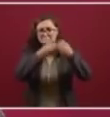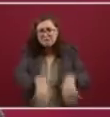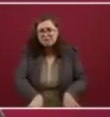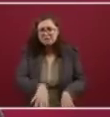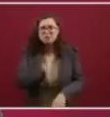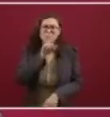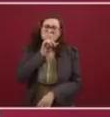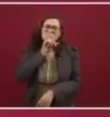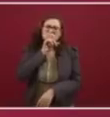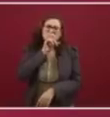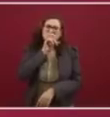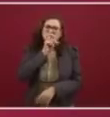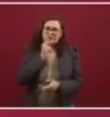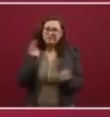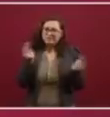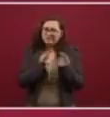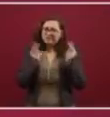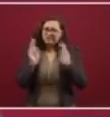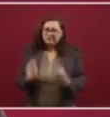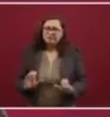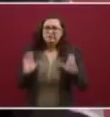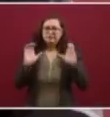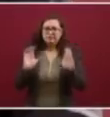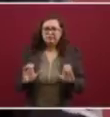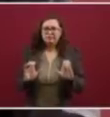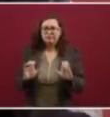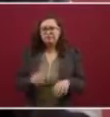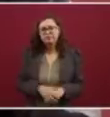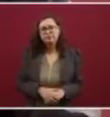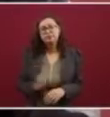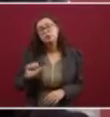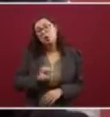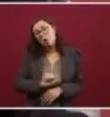La otra opción es venderla,